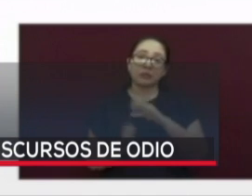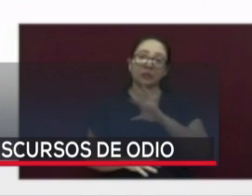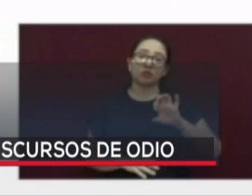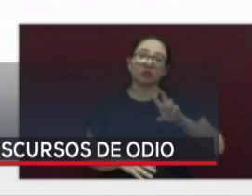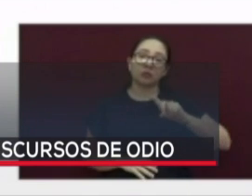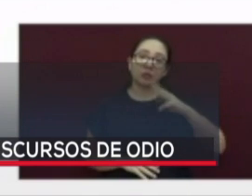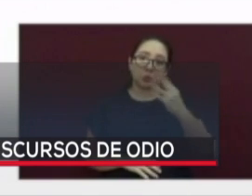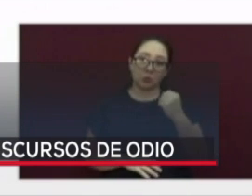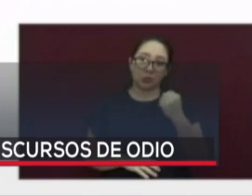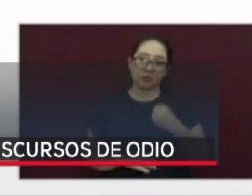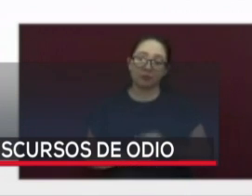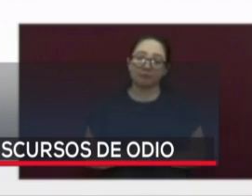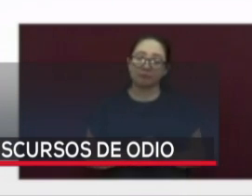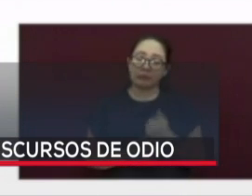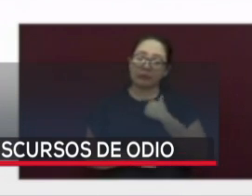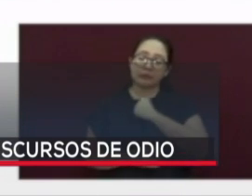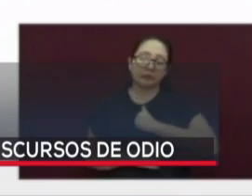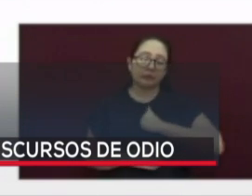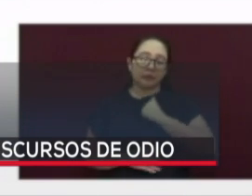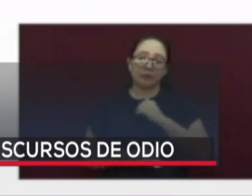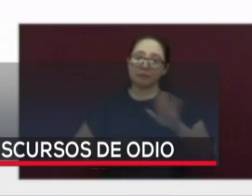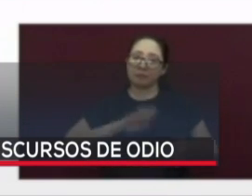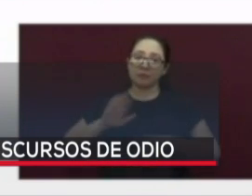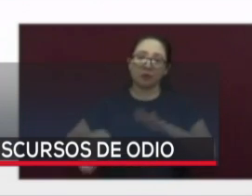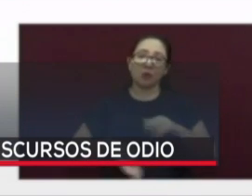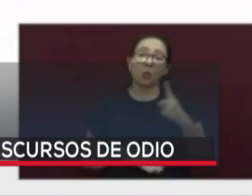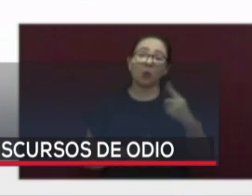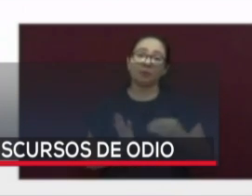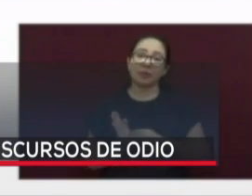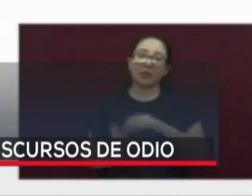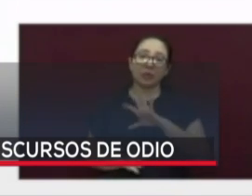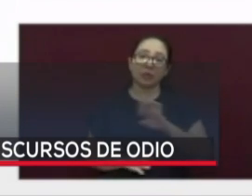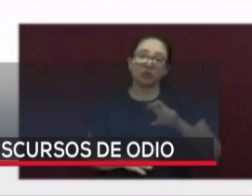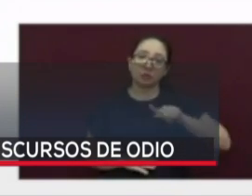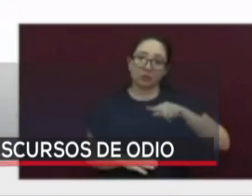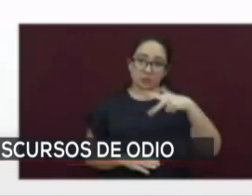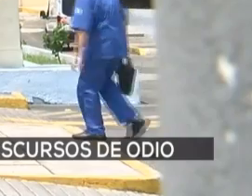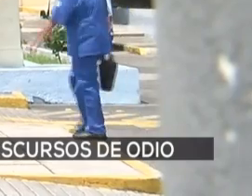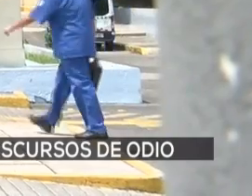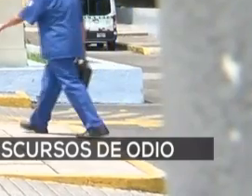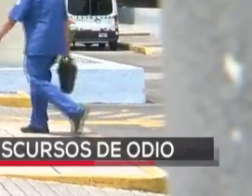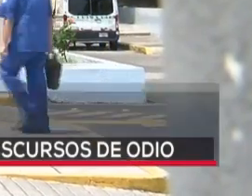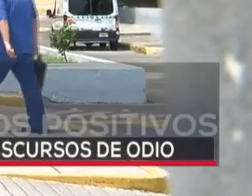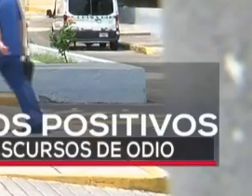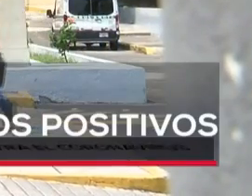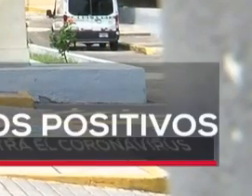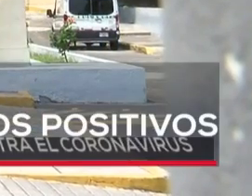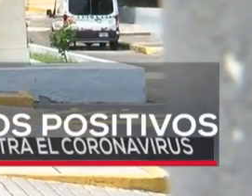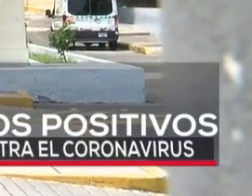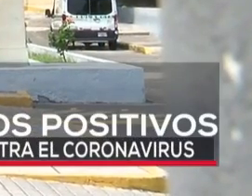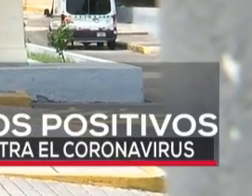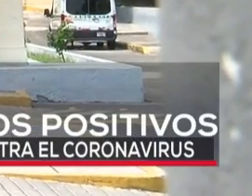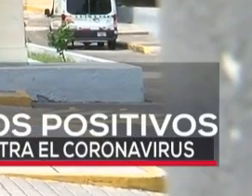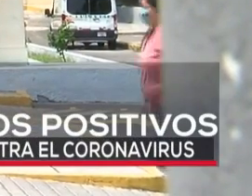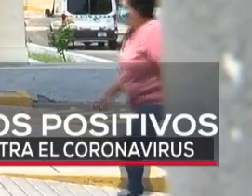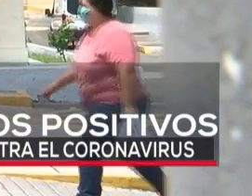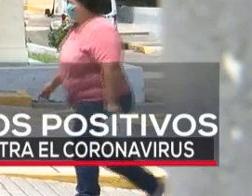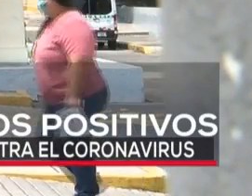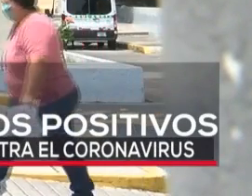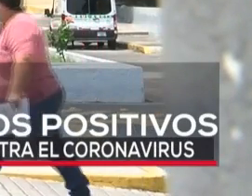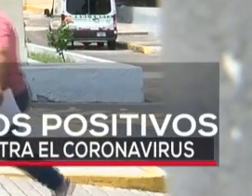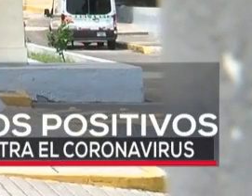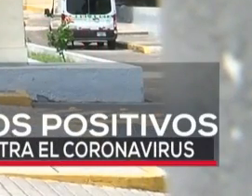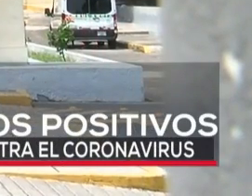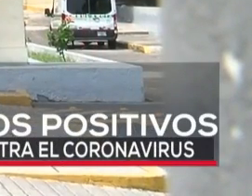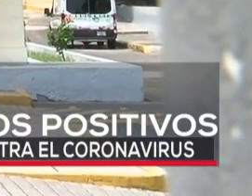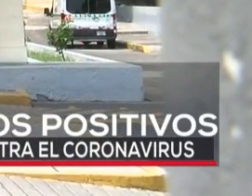2.539. Desafortunadamente han fallecido 1.578. El reporte de defunciones detalla que suman